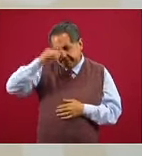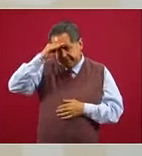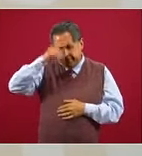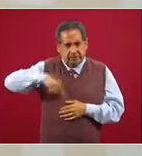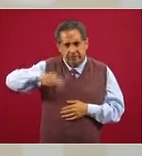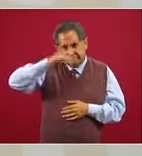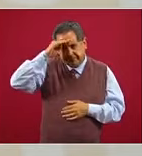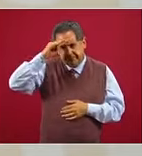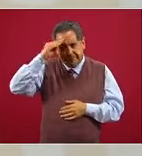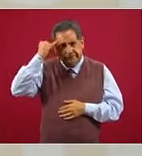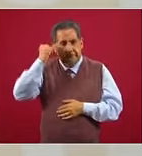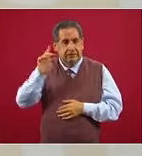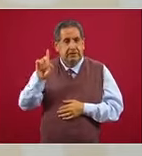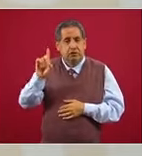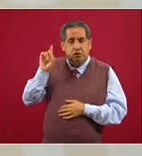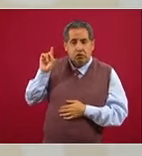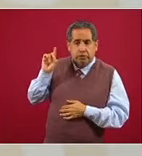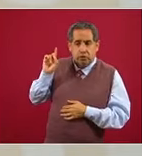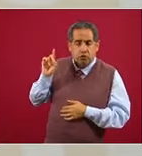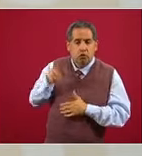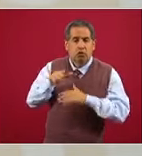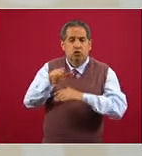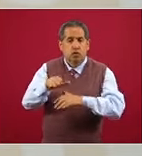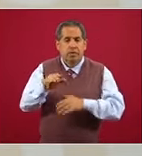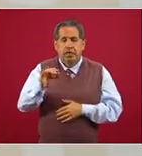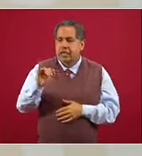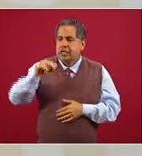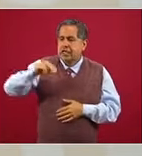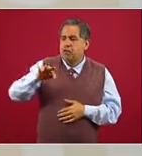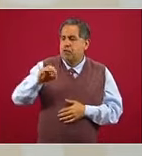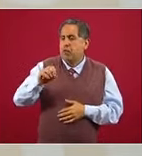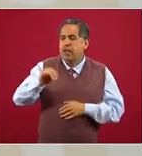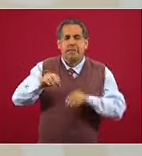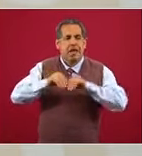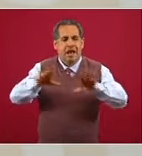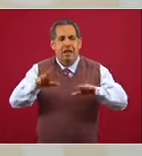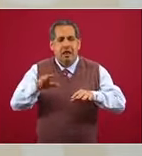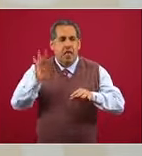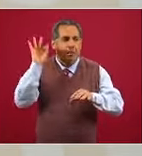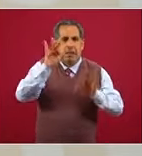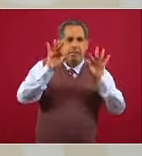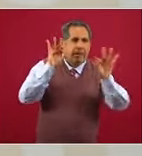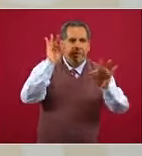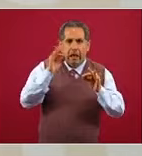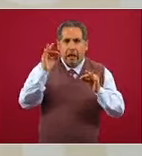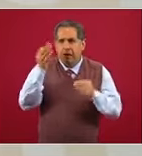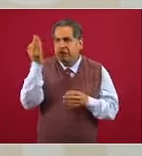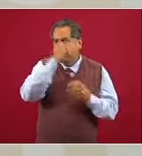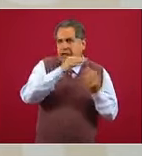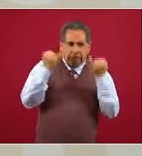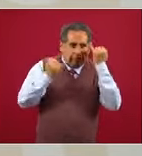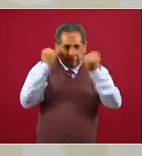lo que se presentó el domingo sobre la infodemia, la salud mental y estas